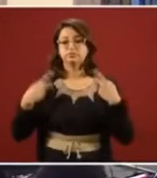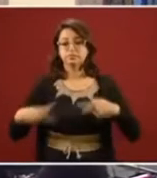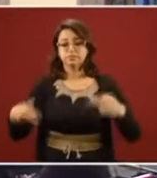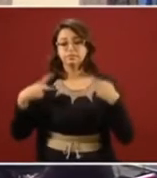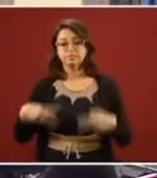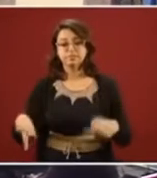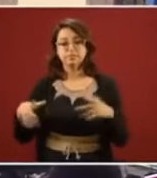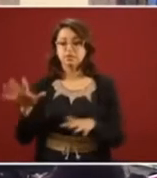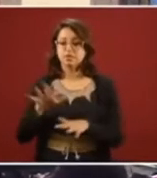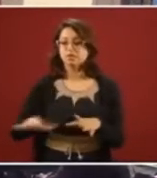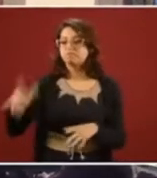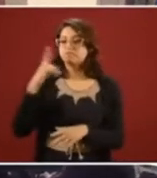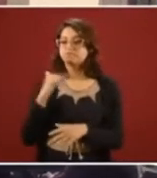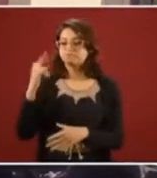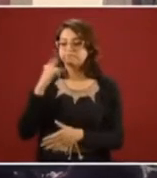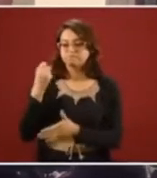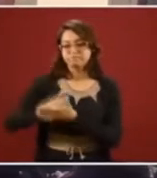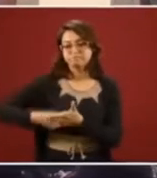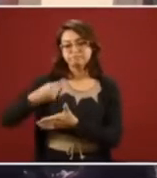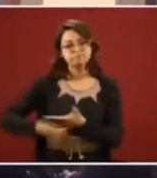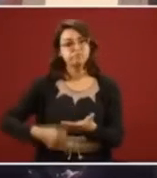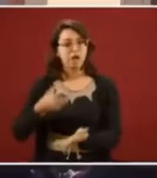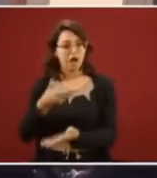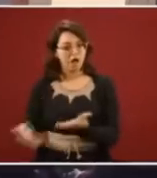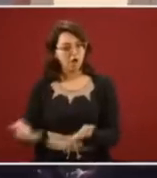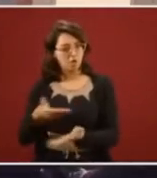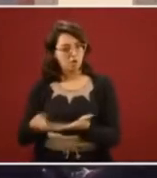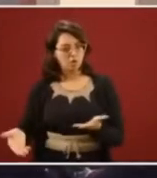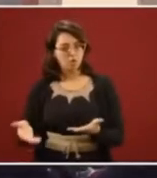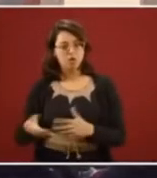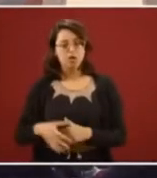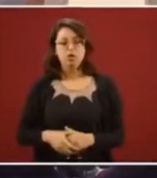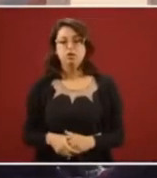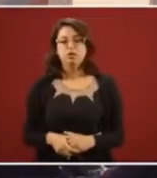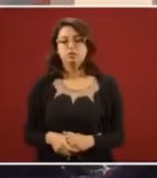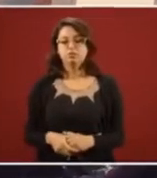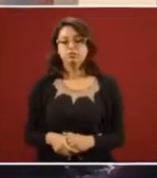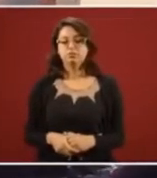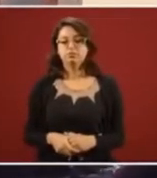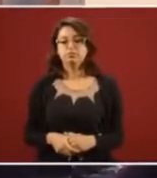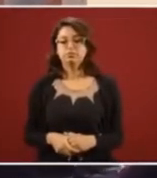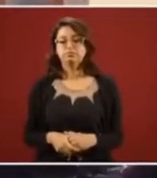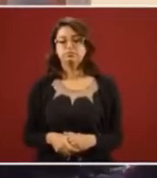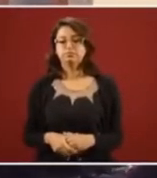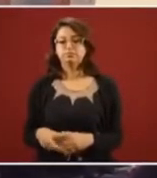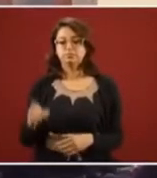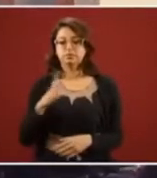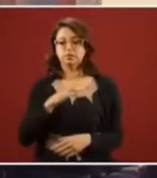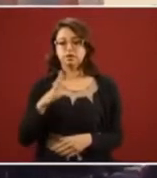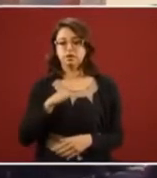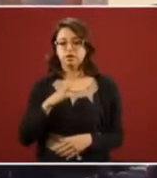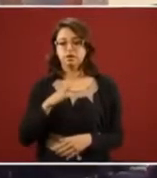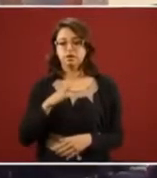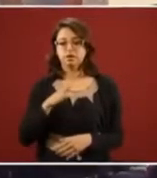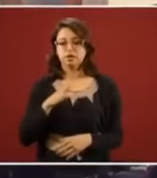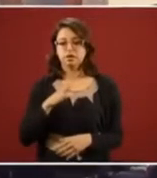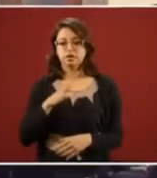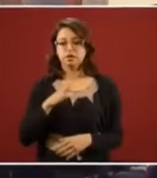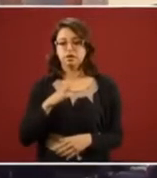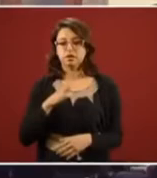de nuestro tiempo aparte está el doctor nada